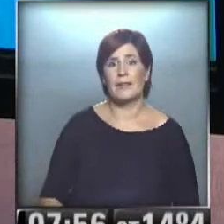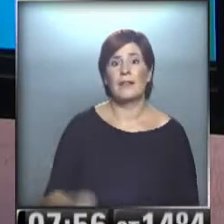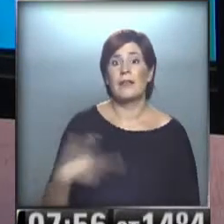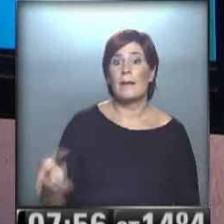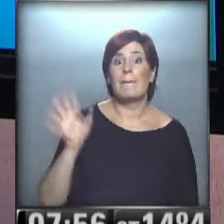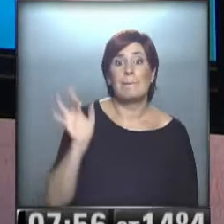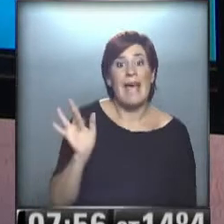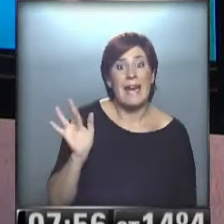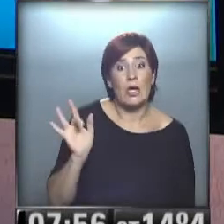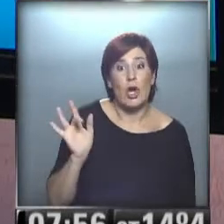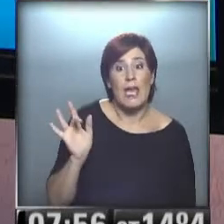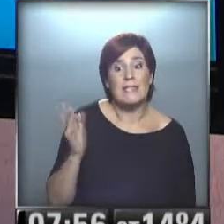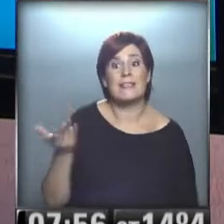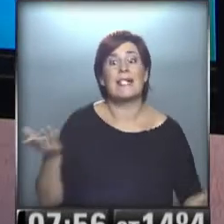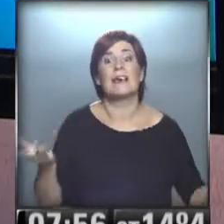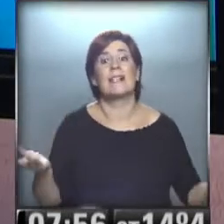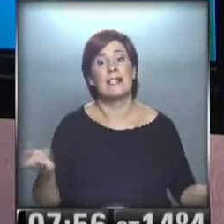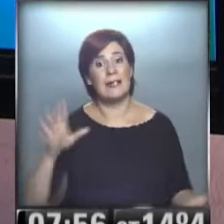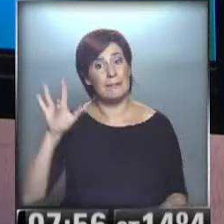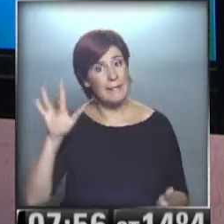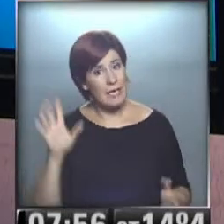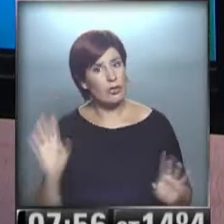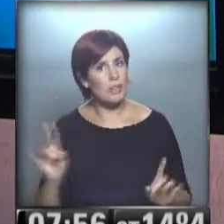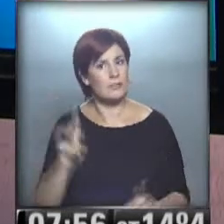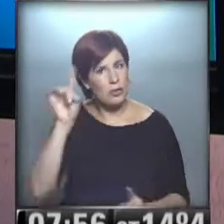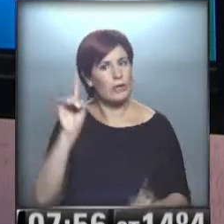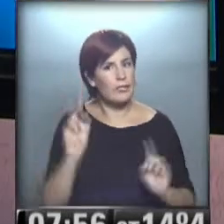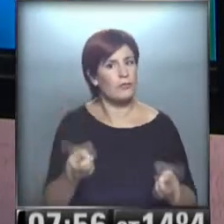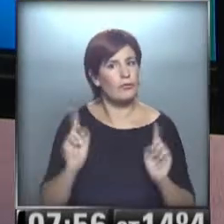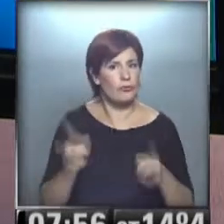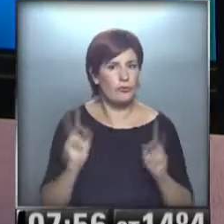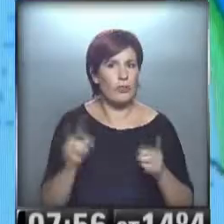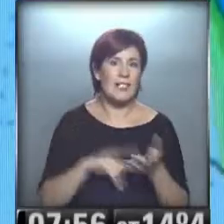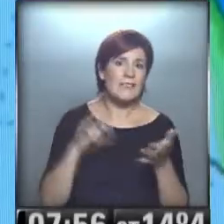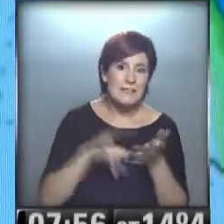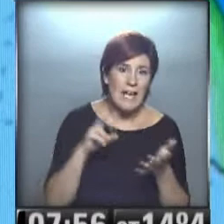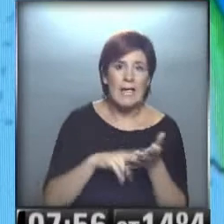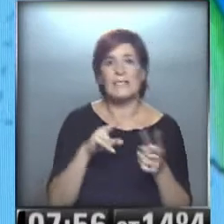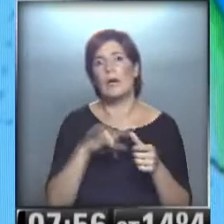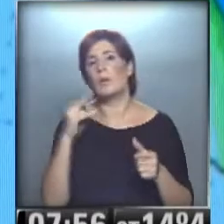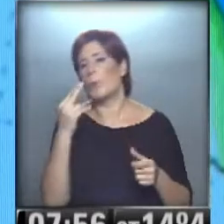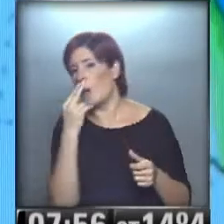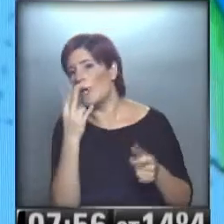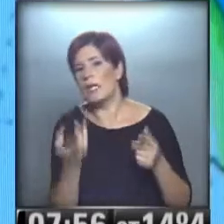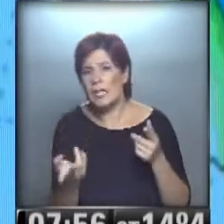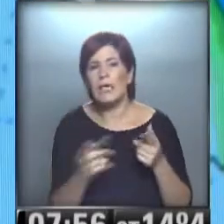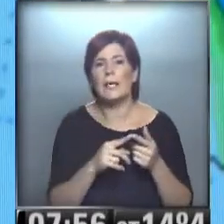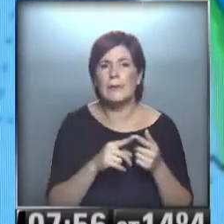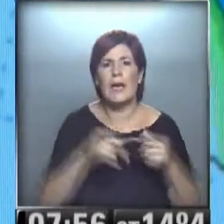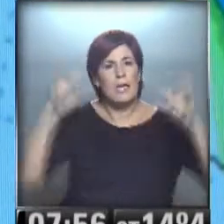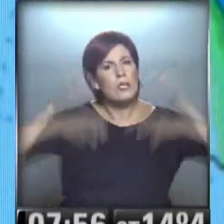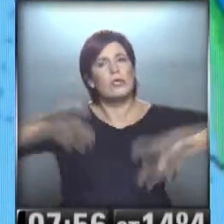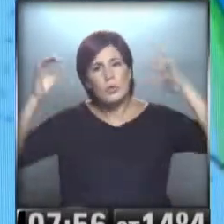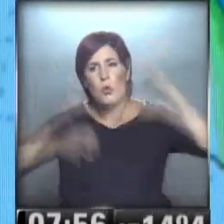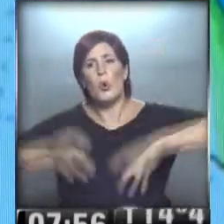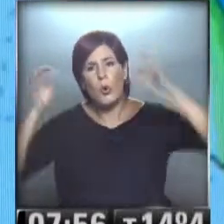al miércoles. Y acá empiezan a aparecer, se mantienen en el norte, Salta, el límite con Bolivia, algunas precipitaciones en formas de